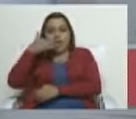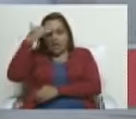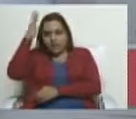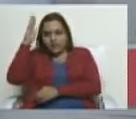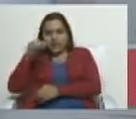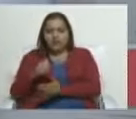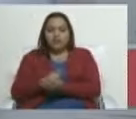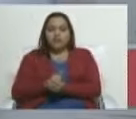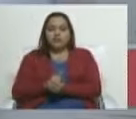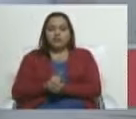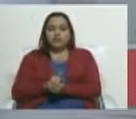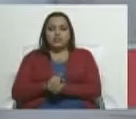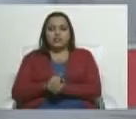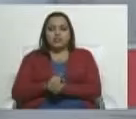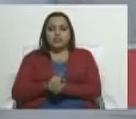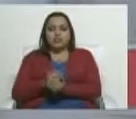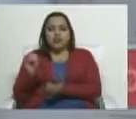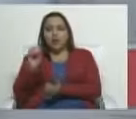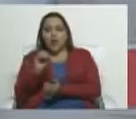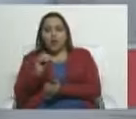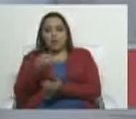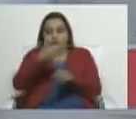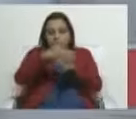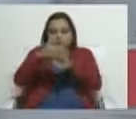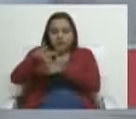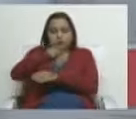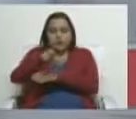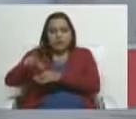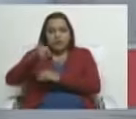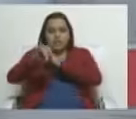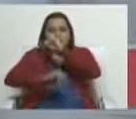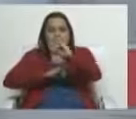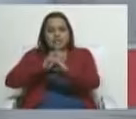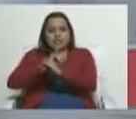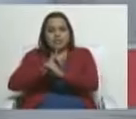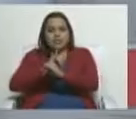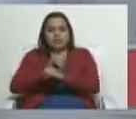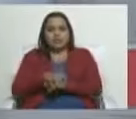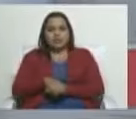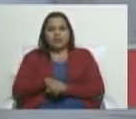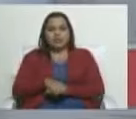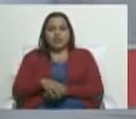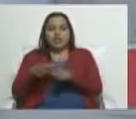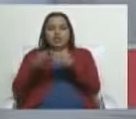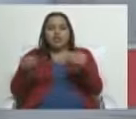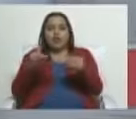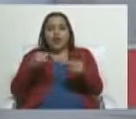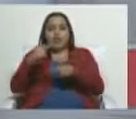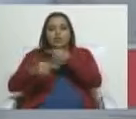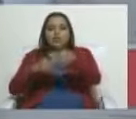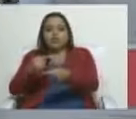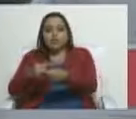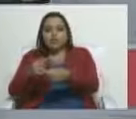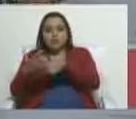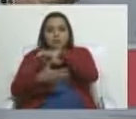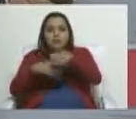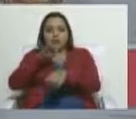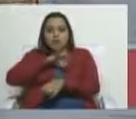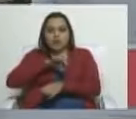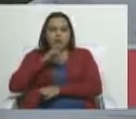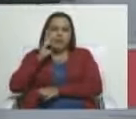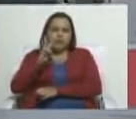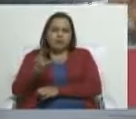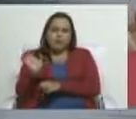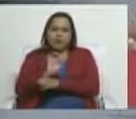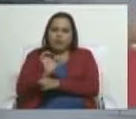árabes. ¿Qué oculta? Una migranofobia, es decir, todo el migrante es el consecuente de las crisis de la sociedad. Lo vimos en